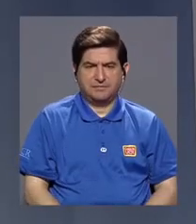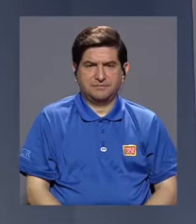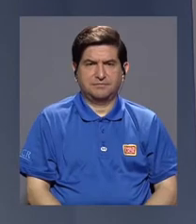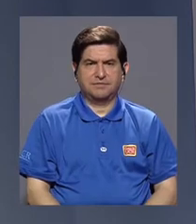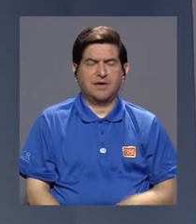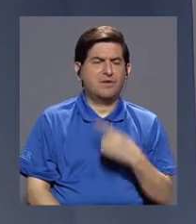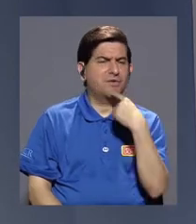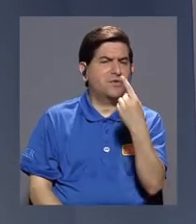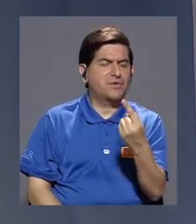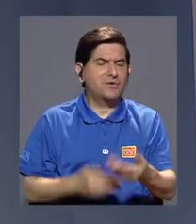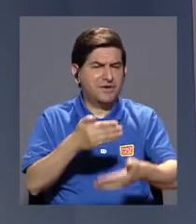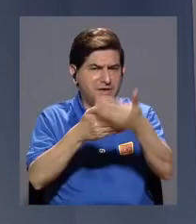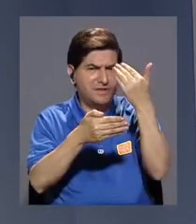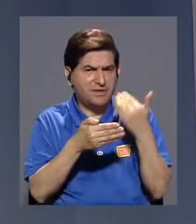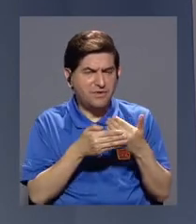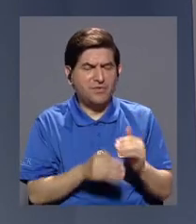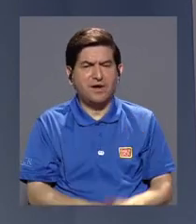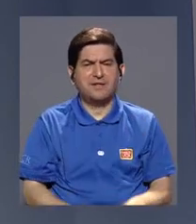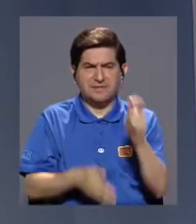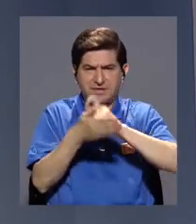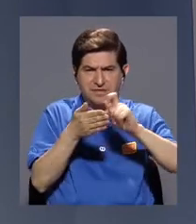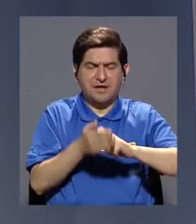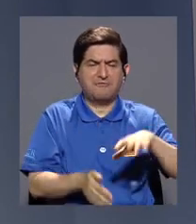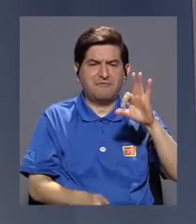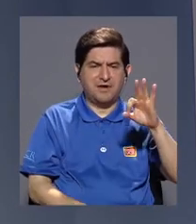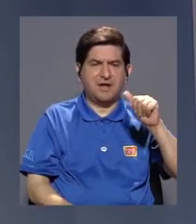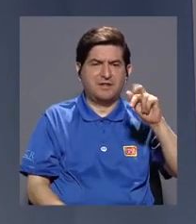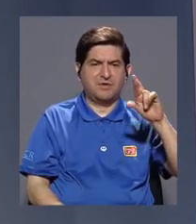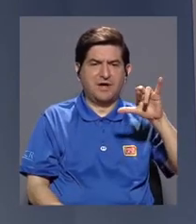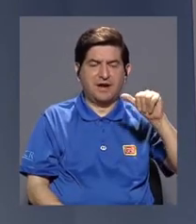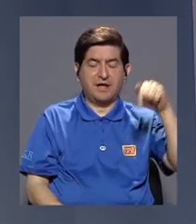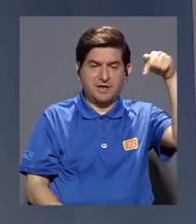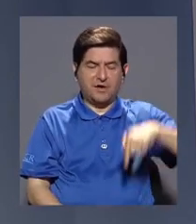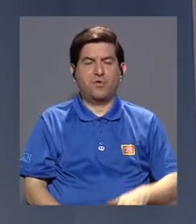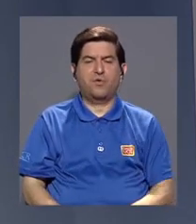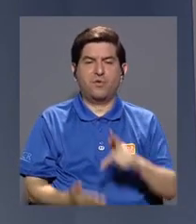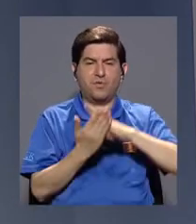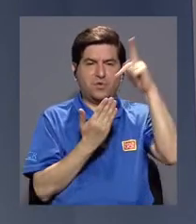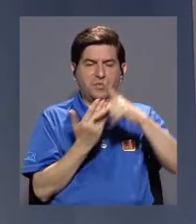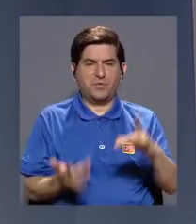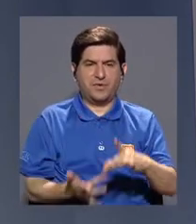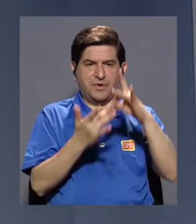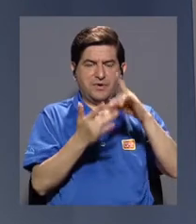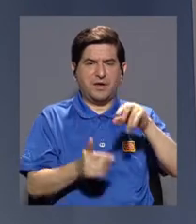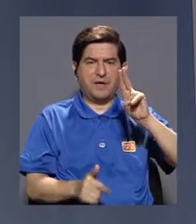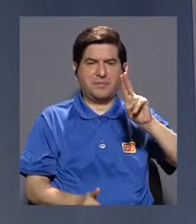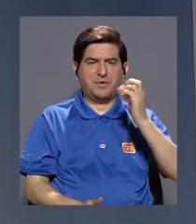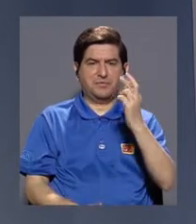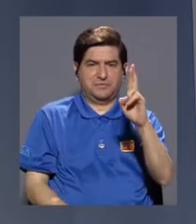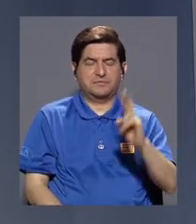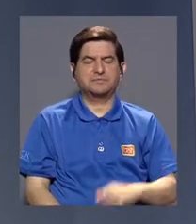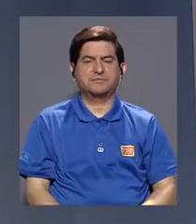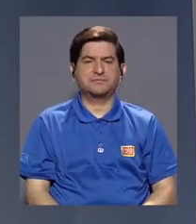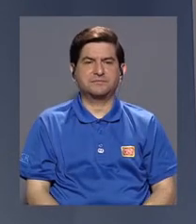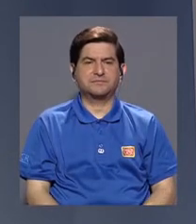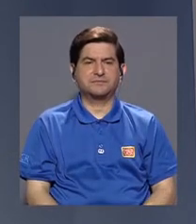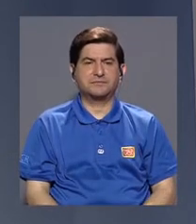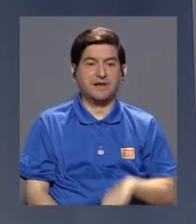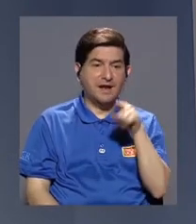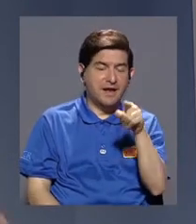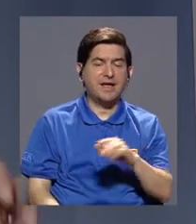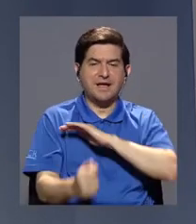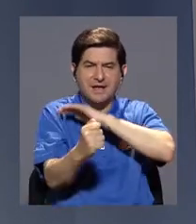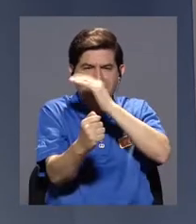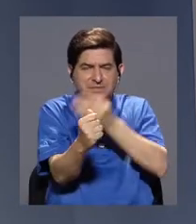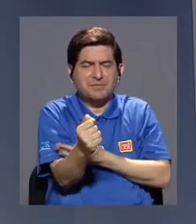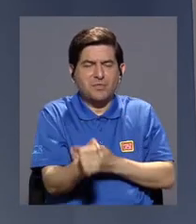Me voy a ir con eso que plantea el escritor Fernando Araya, hoy en especial es Universidad de Costa Rica, sobre cómo